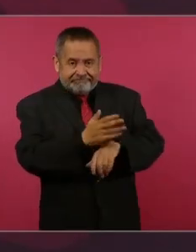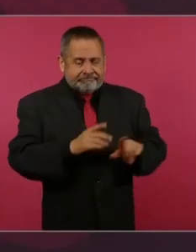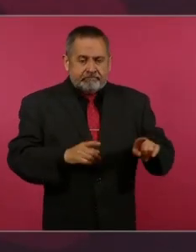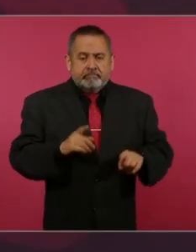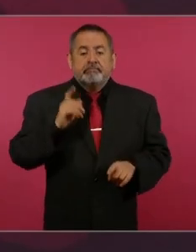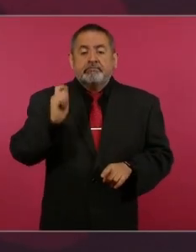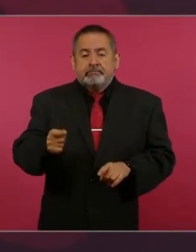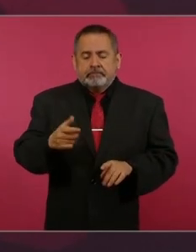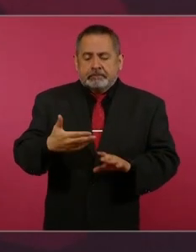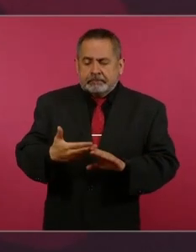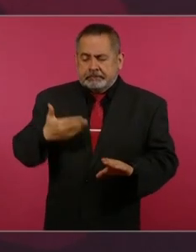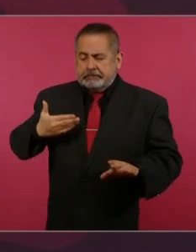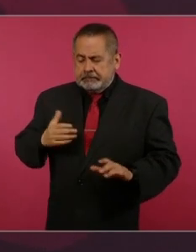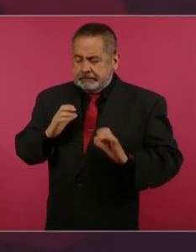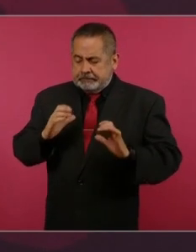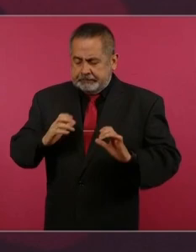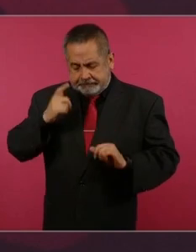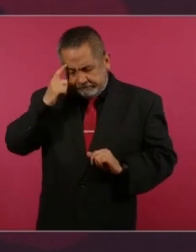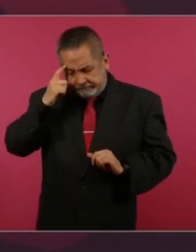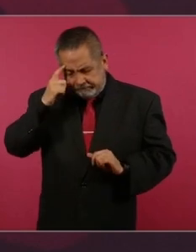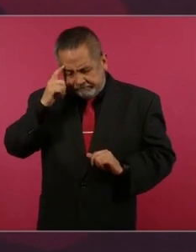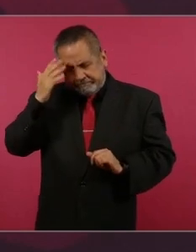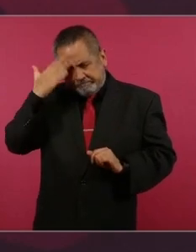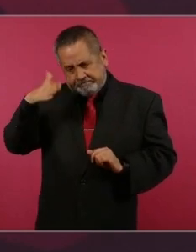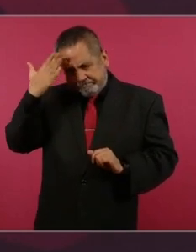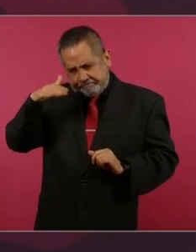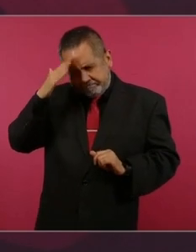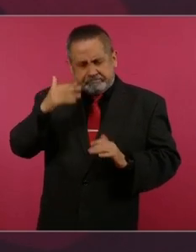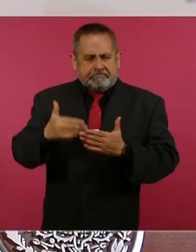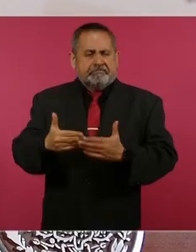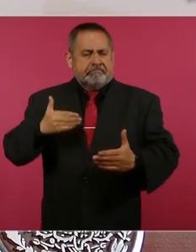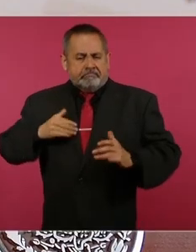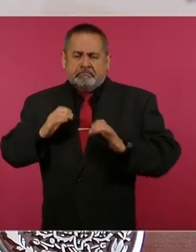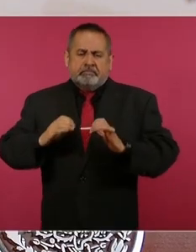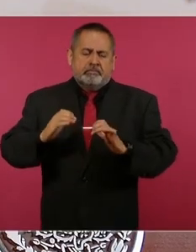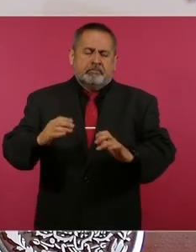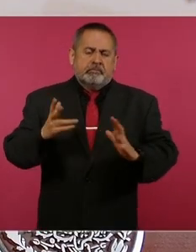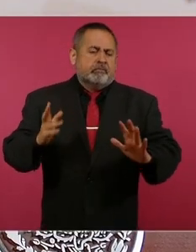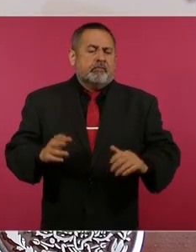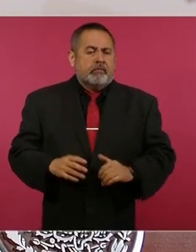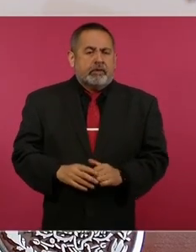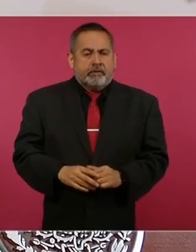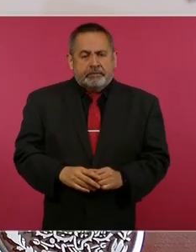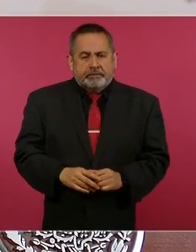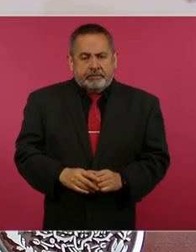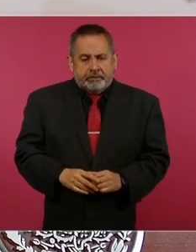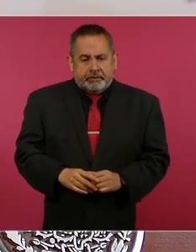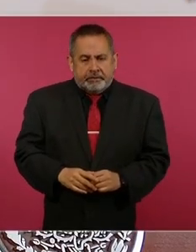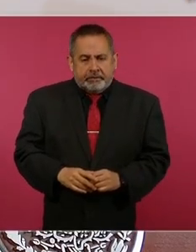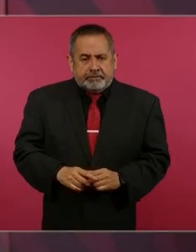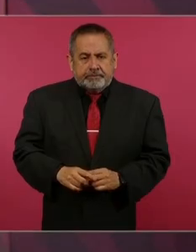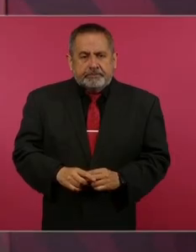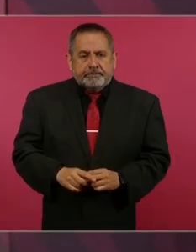prevenir que